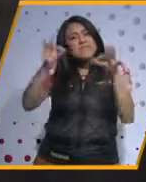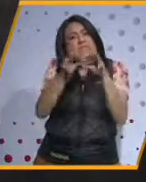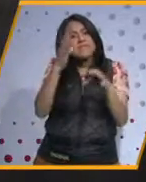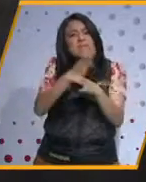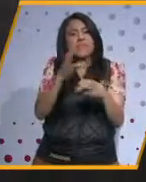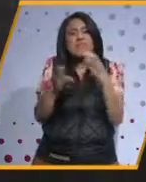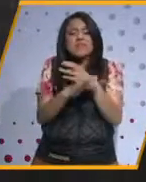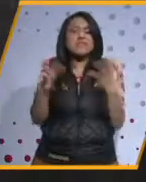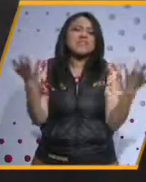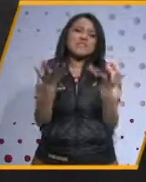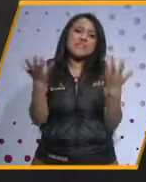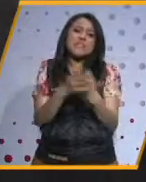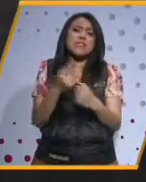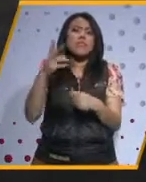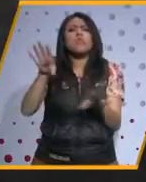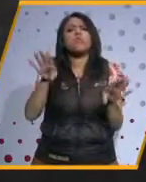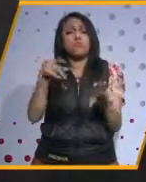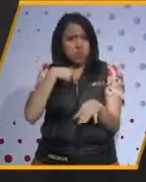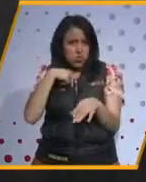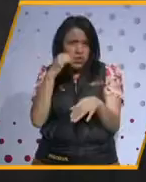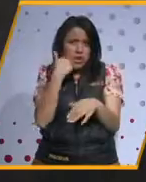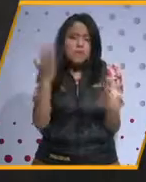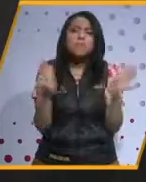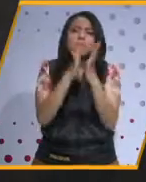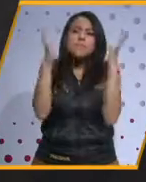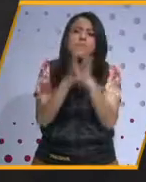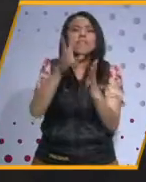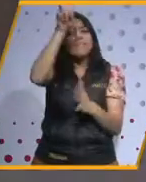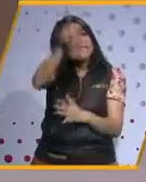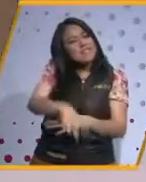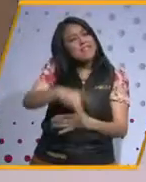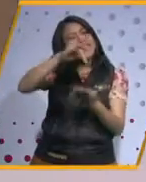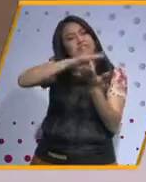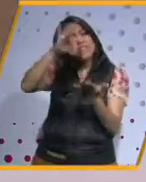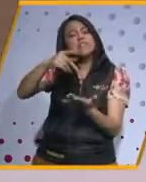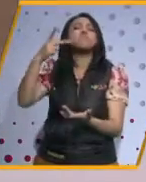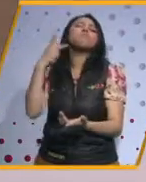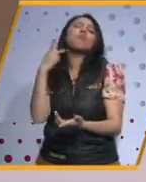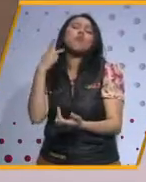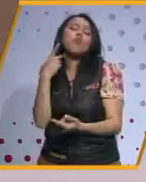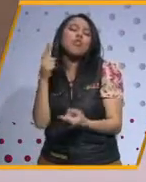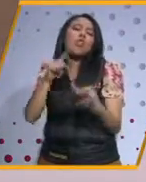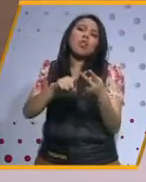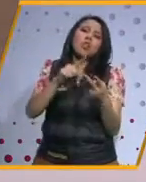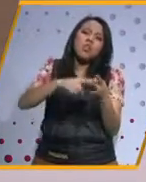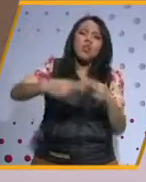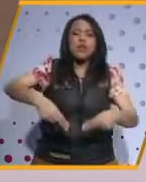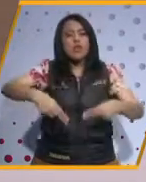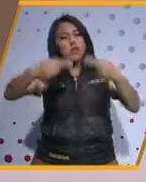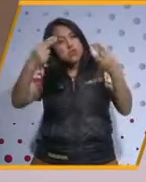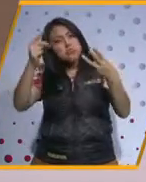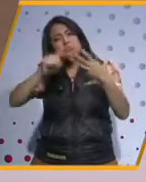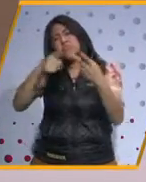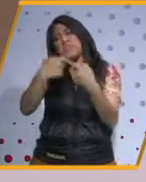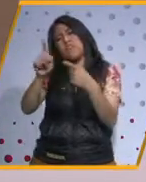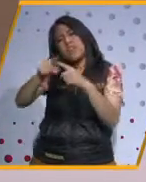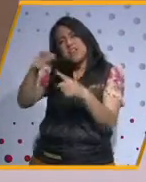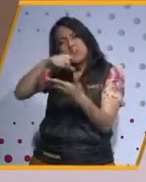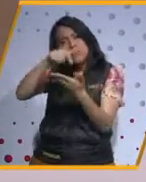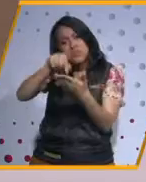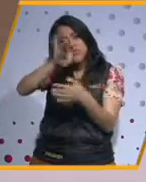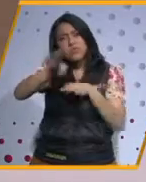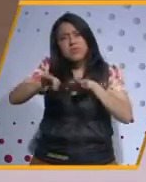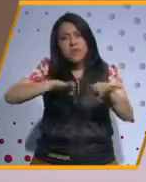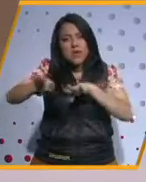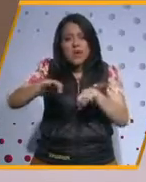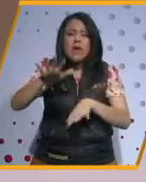no participar. No, y te agradezco mucho, porque una cuestión es la política, los negocios, para según las áreas a las que referimos,